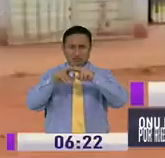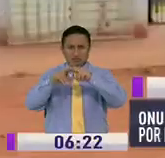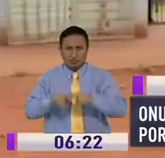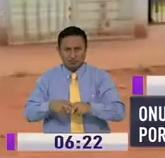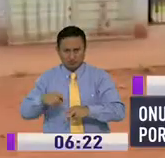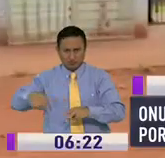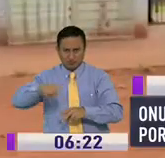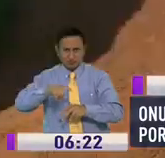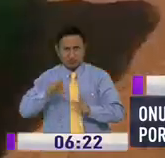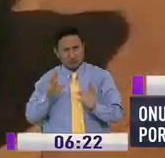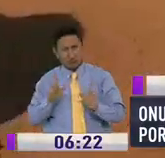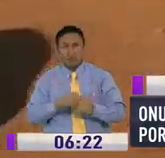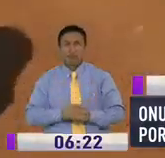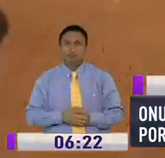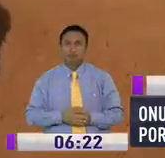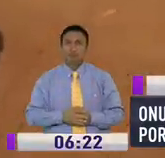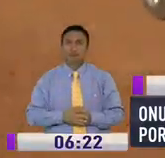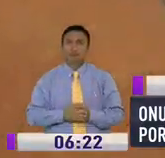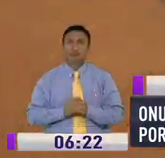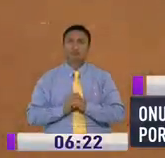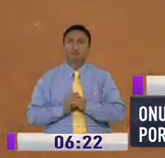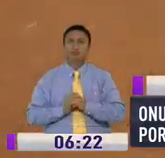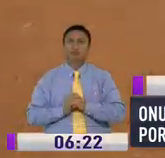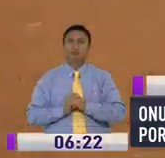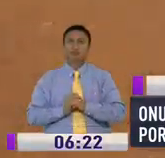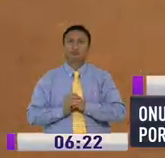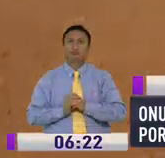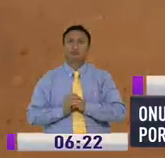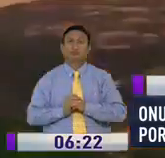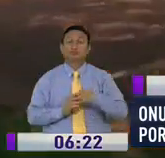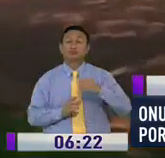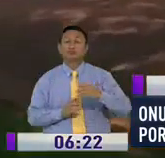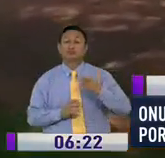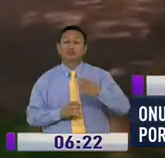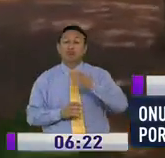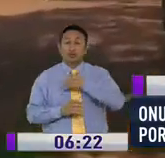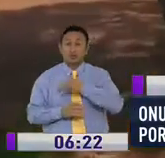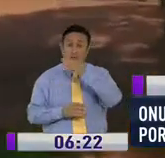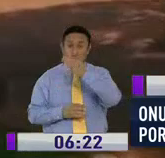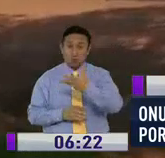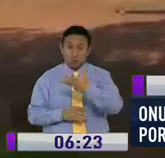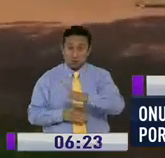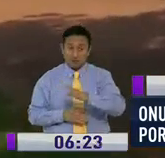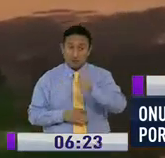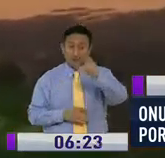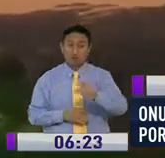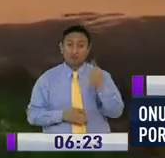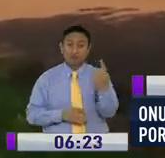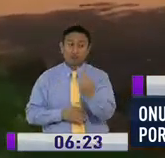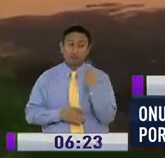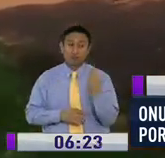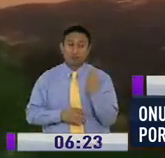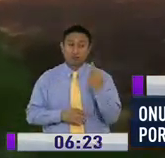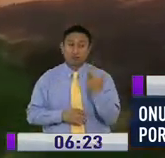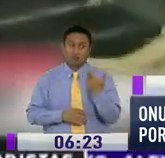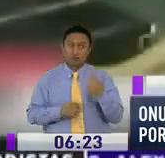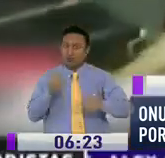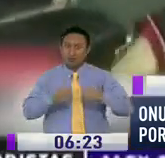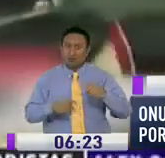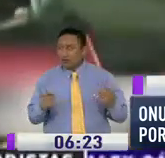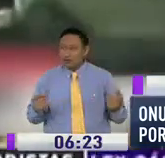privadas de la libertad, que serían más vulnerables a la pandemia del COVID-19. Donde su aislamiento sería casi